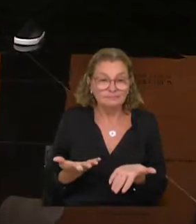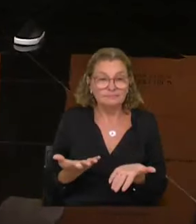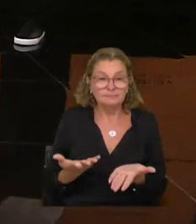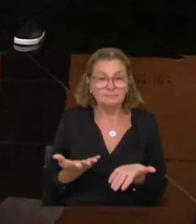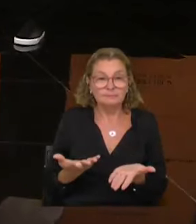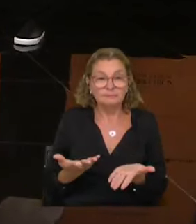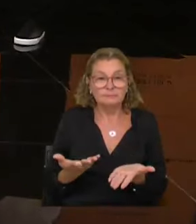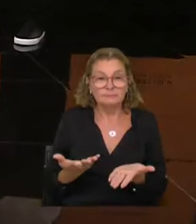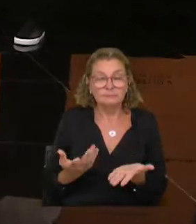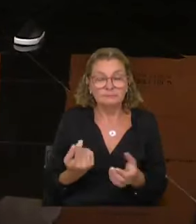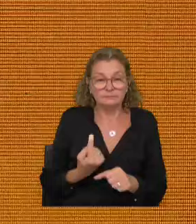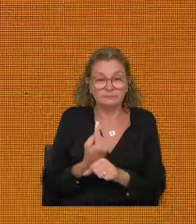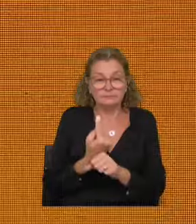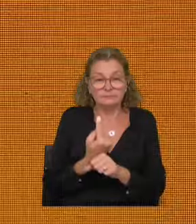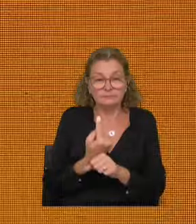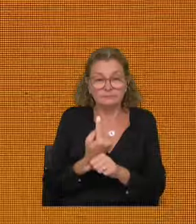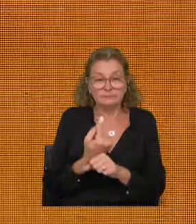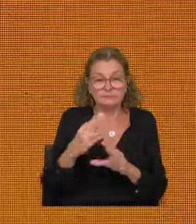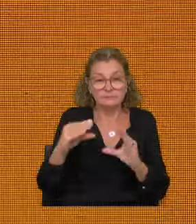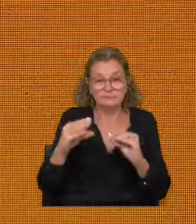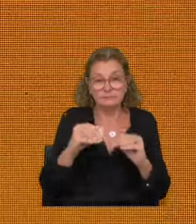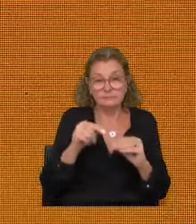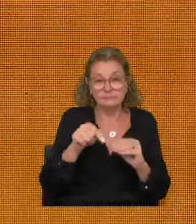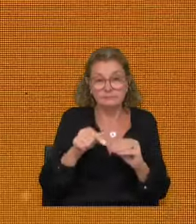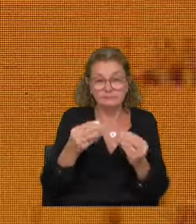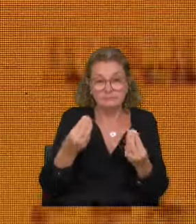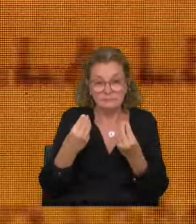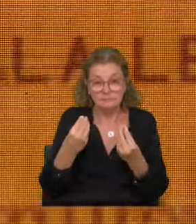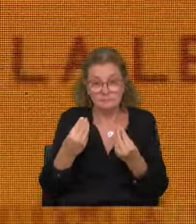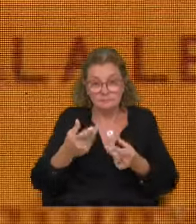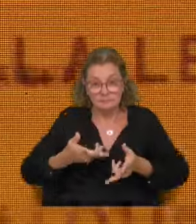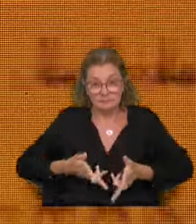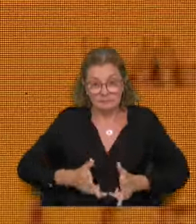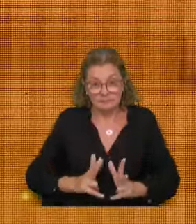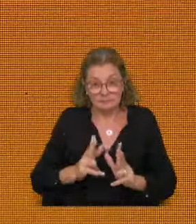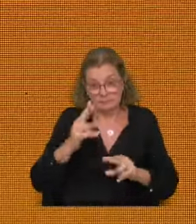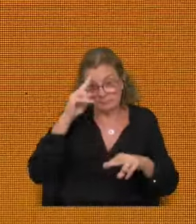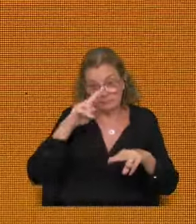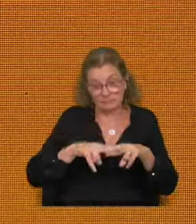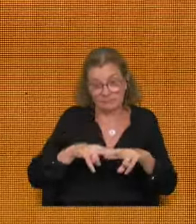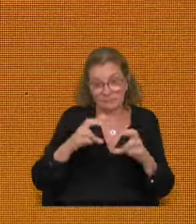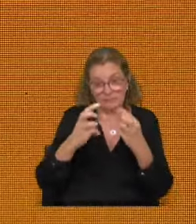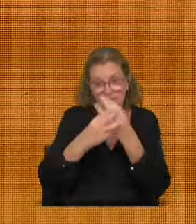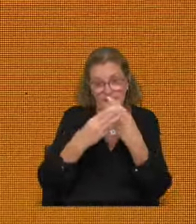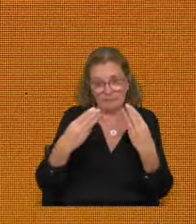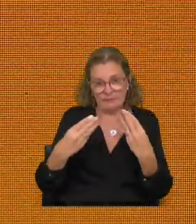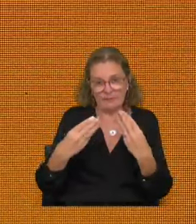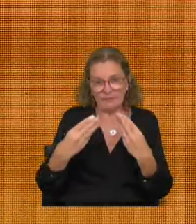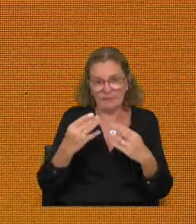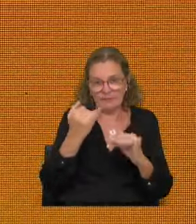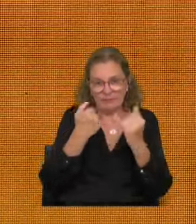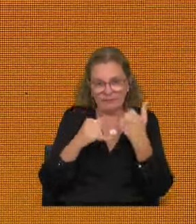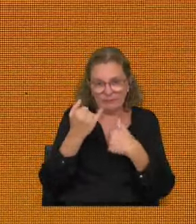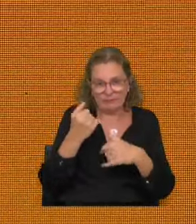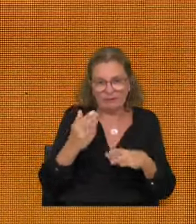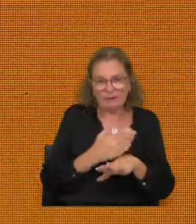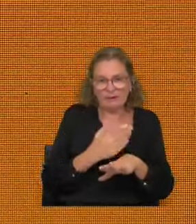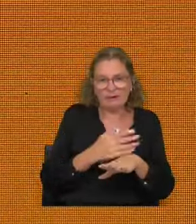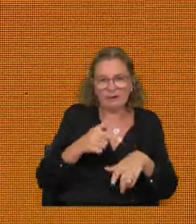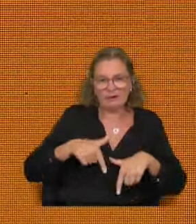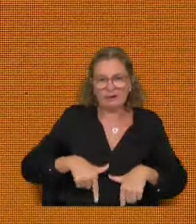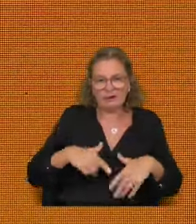eh primero habría que hablar eso de qué pasó con los nacimientos y con las muertes en general en un informe preliminar del